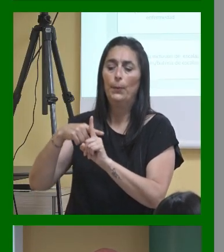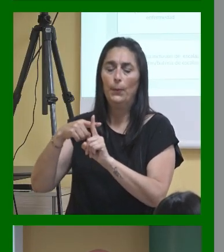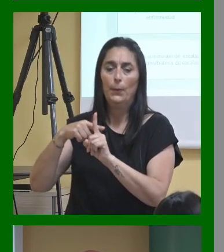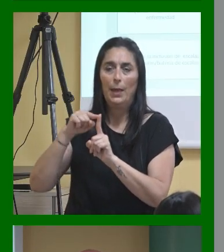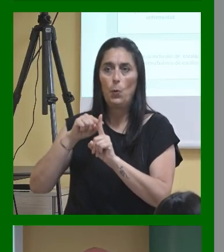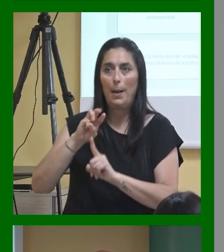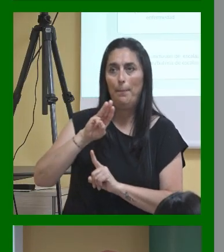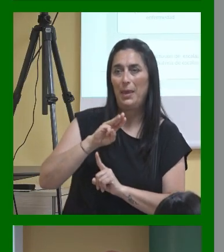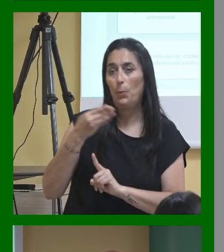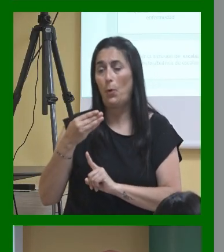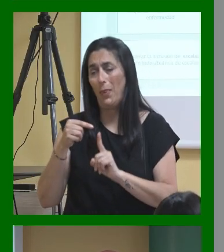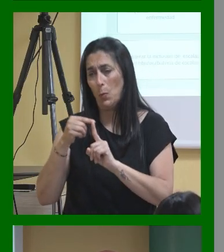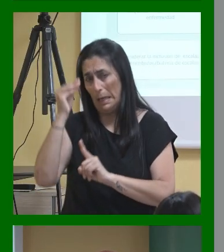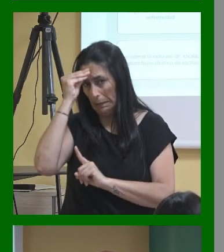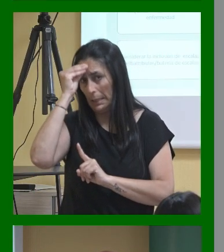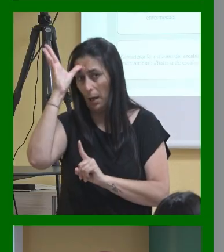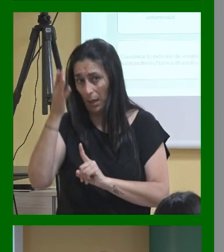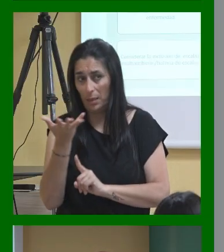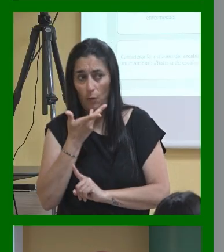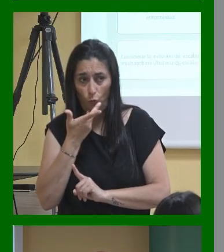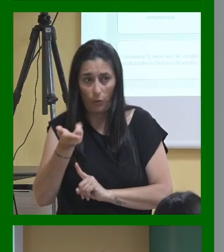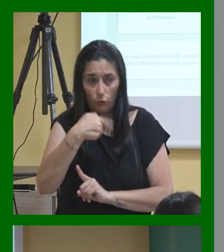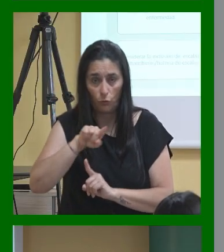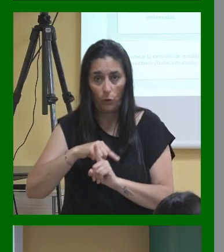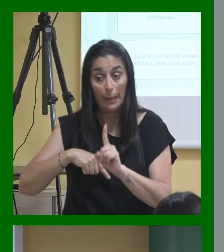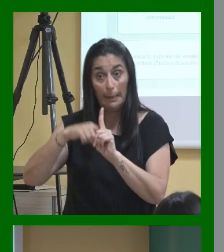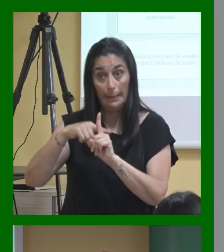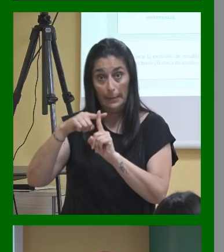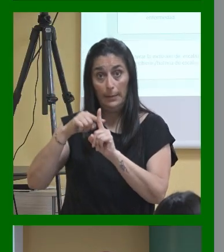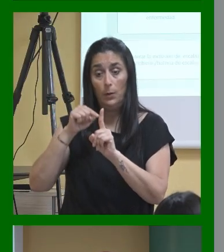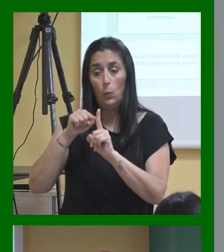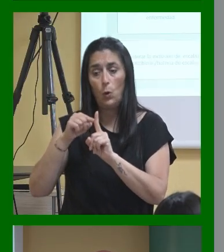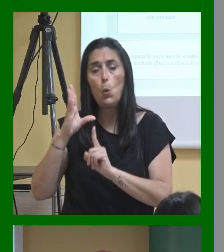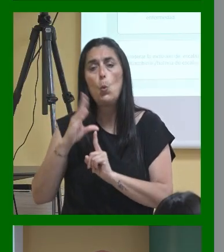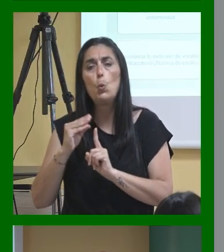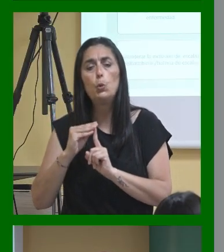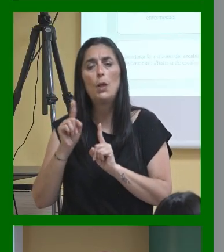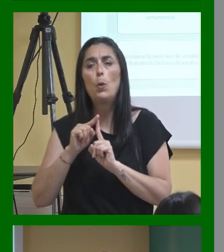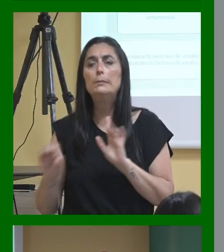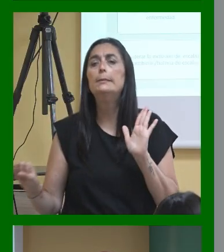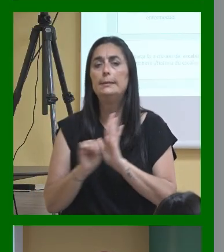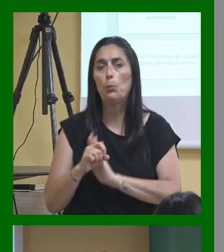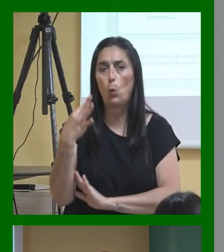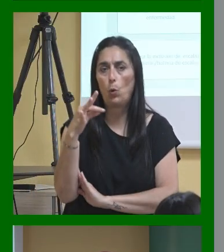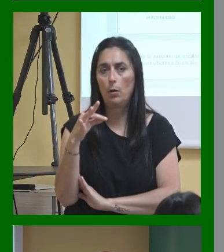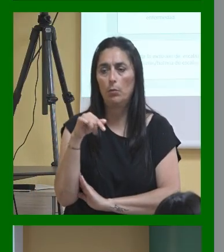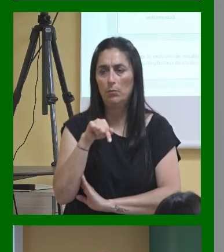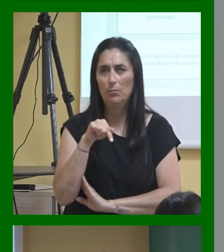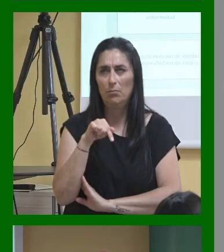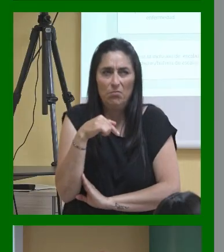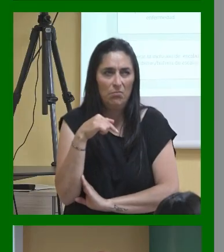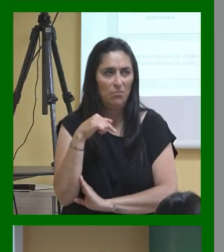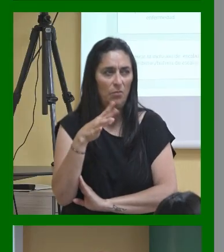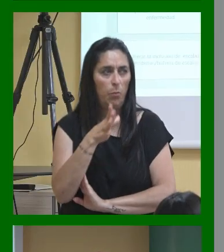escala de inteligencia, que todos conocemos, que es una escala, pero que utiliza simplemente símbolos. Y dices, ¿por qué? ¿Pero por